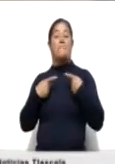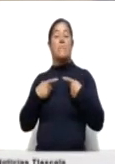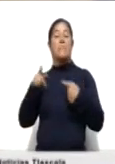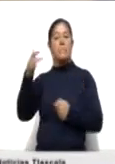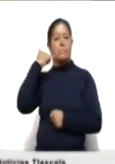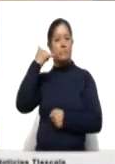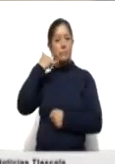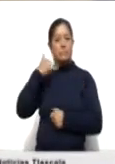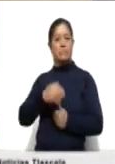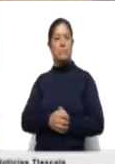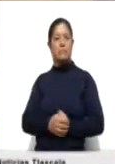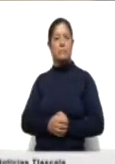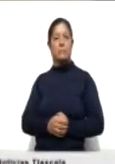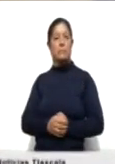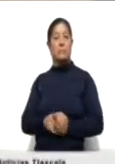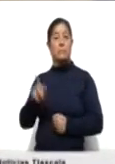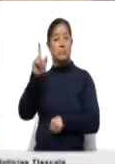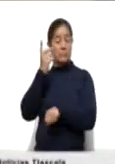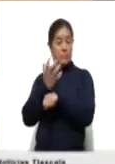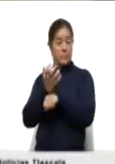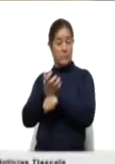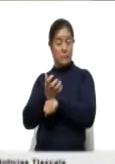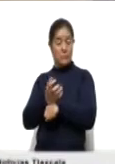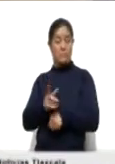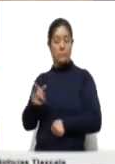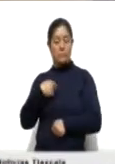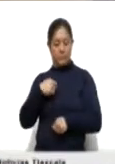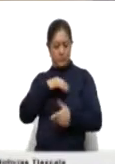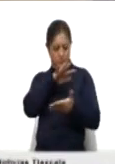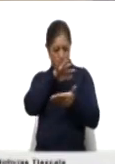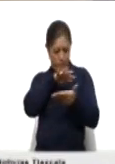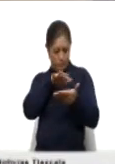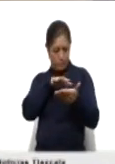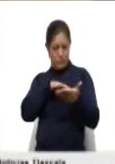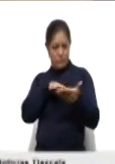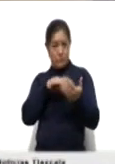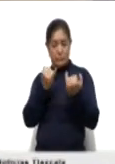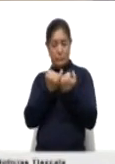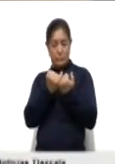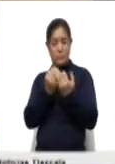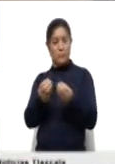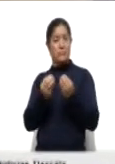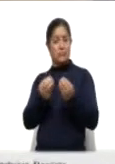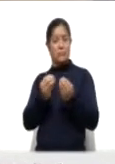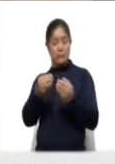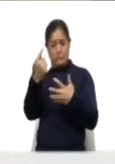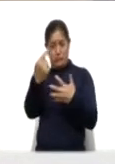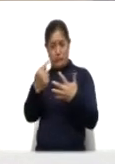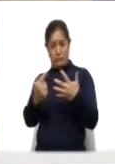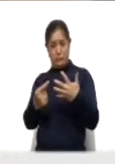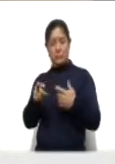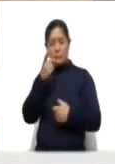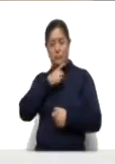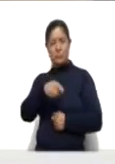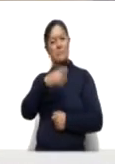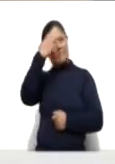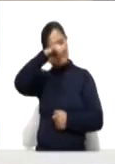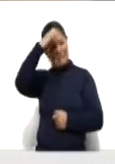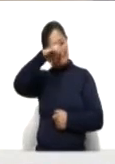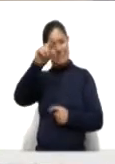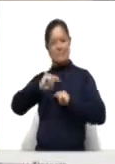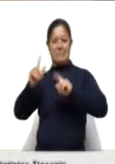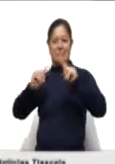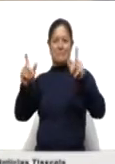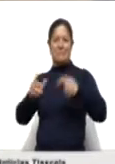extranjero. También lo he leído en los comentarios y varios externan que extrañan mucho a